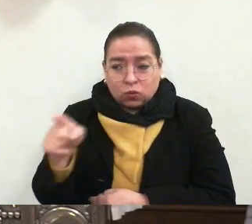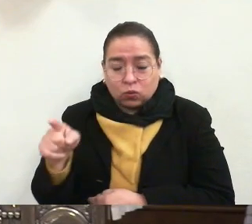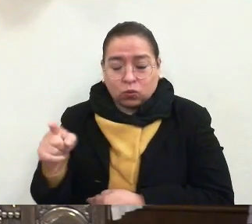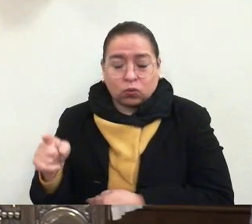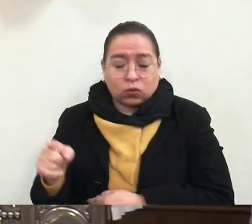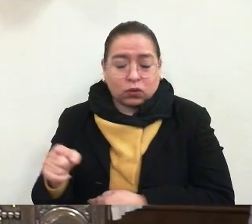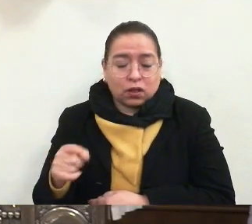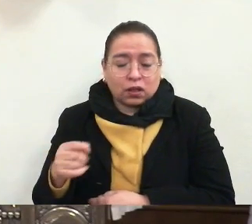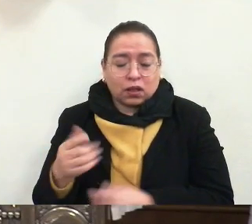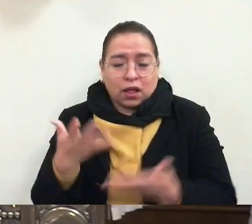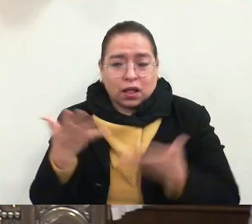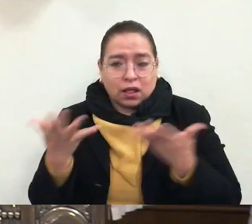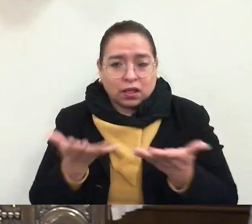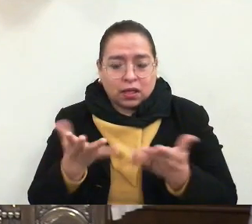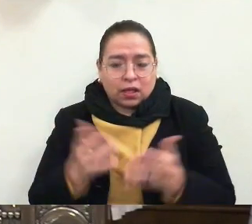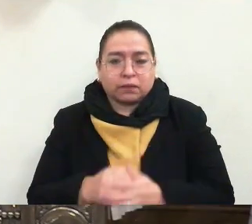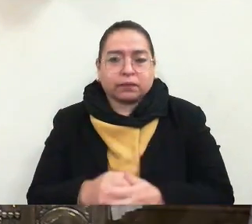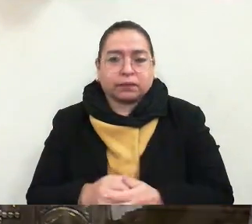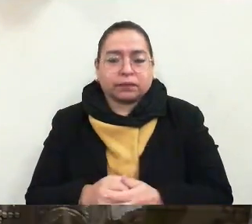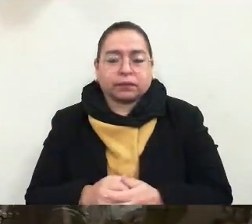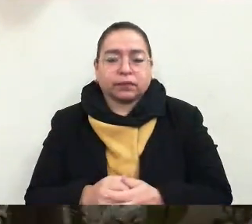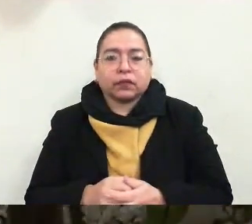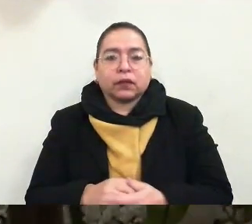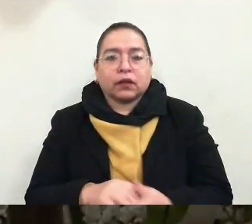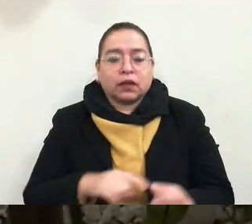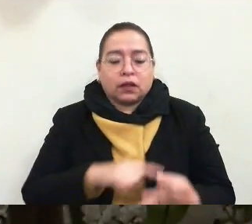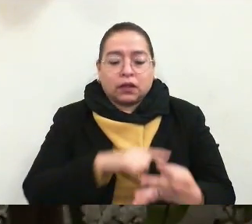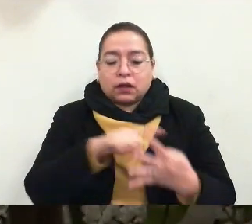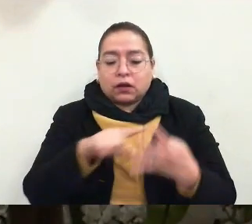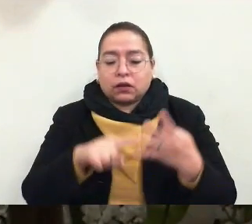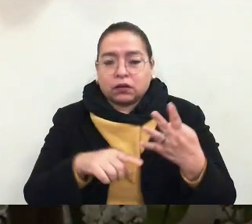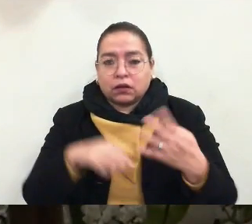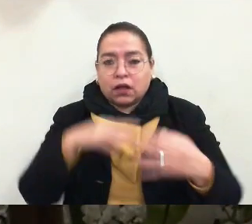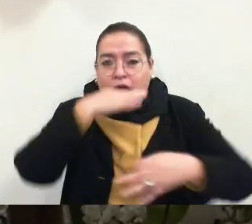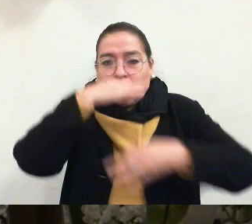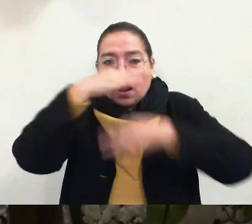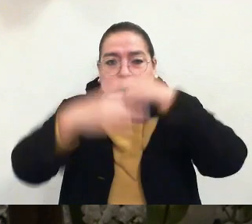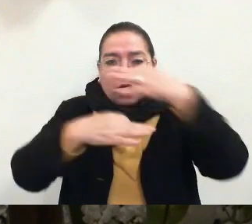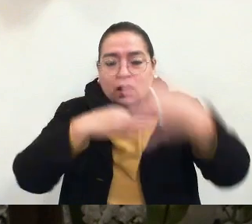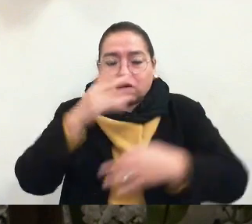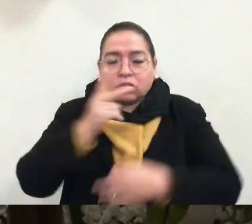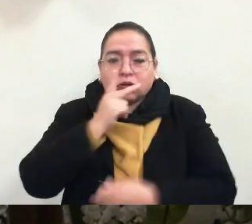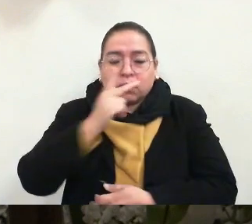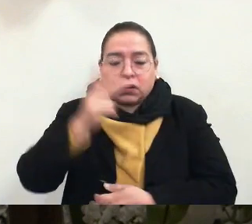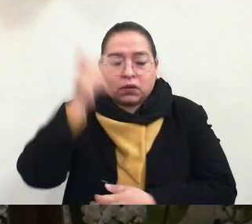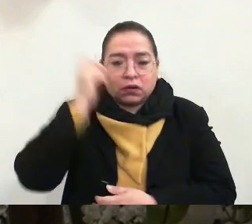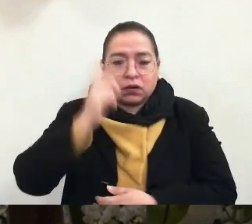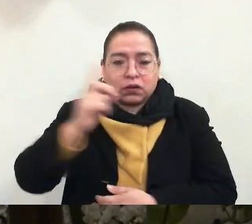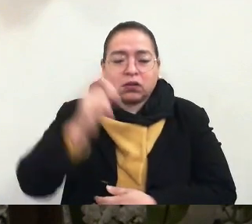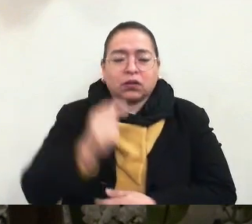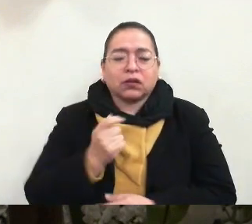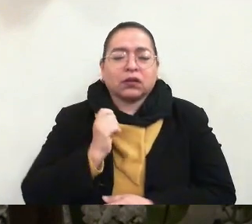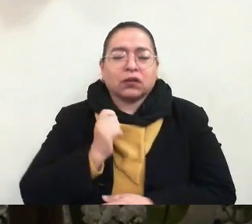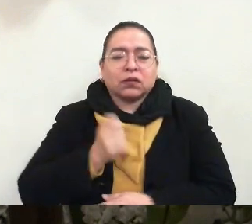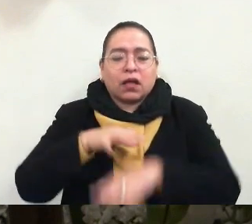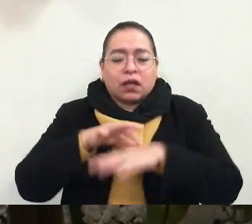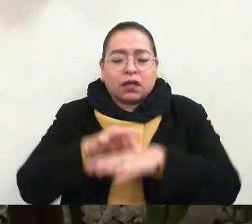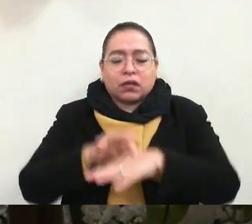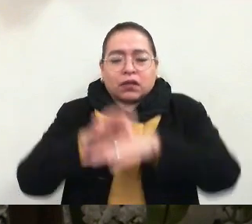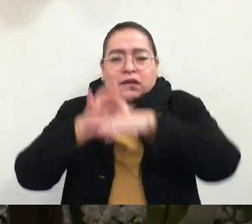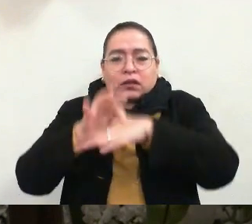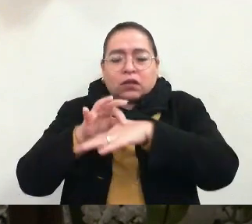Los evangelios son eso, el testimonio